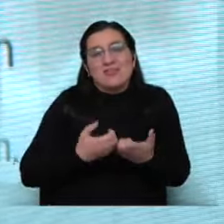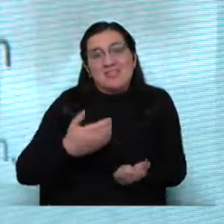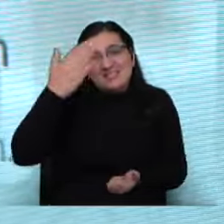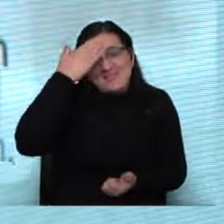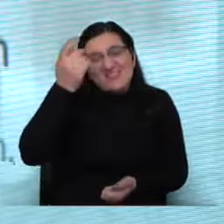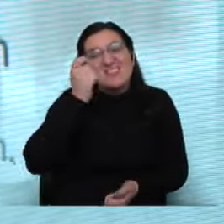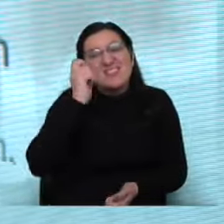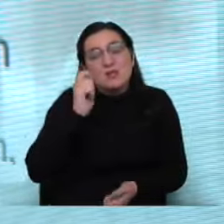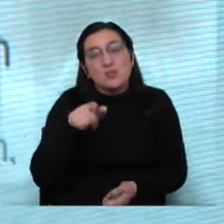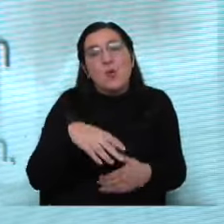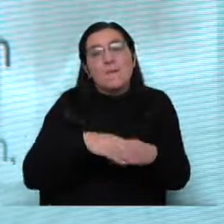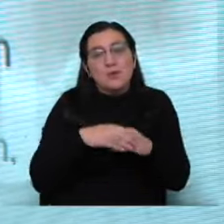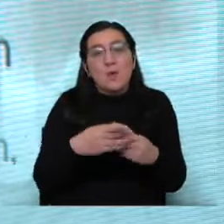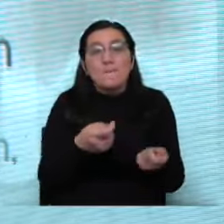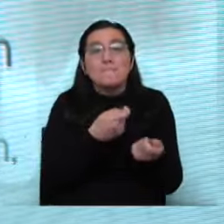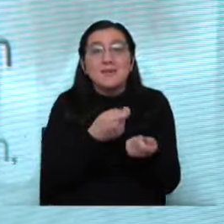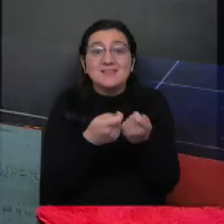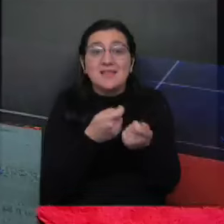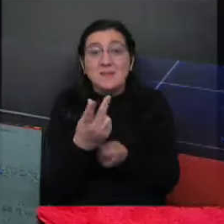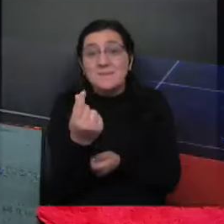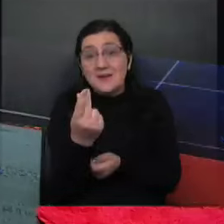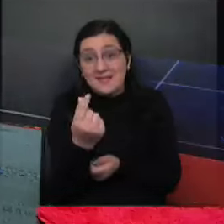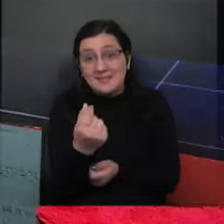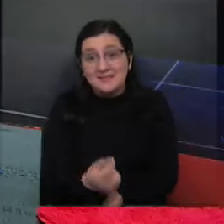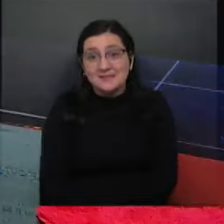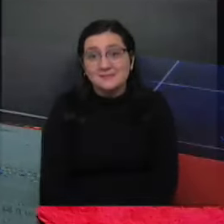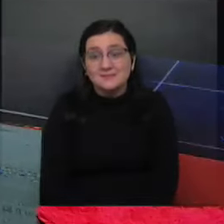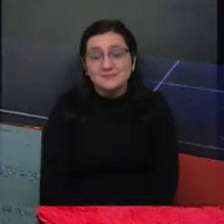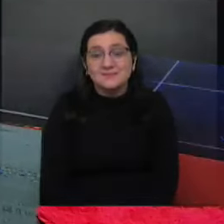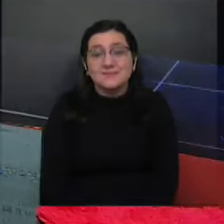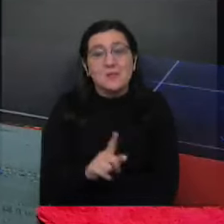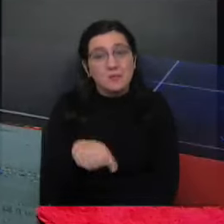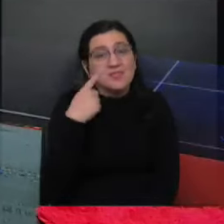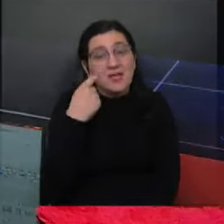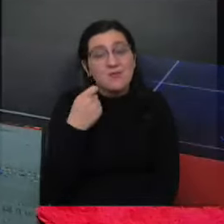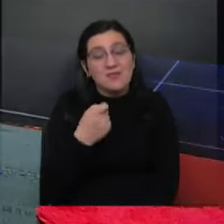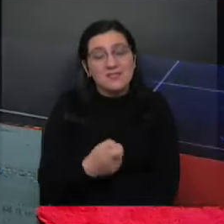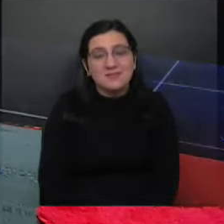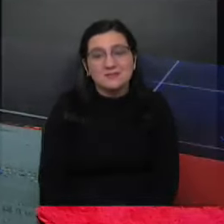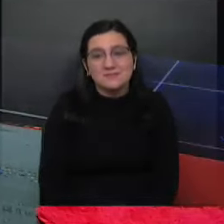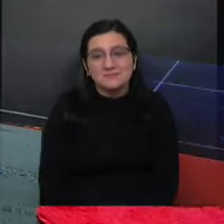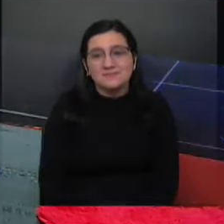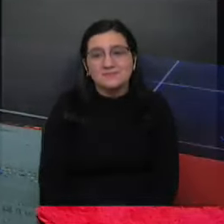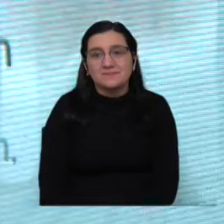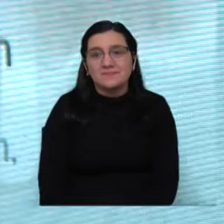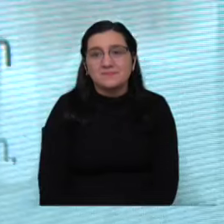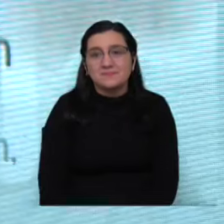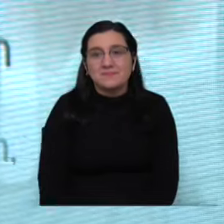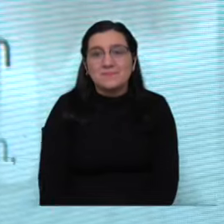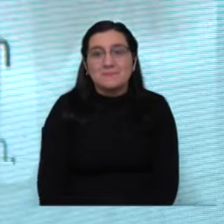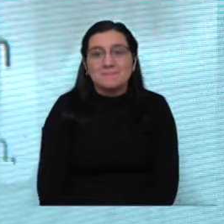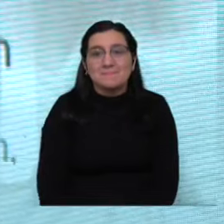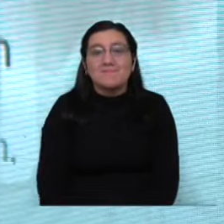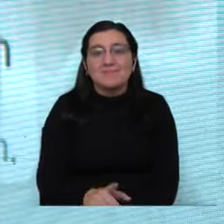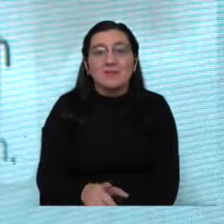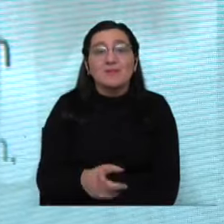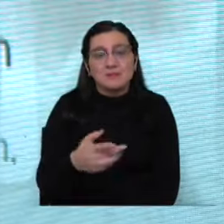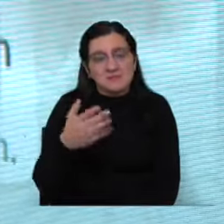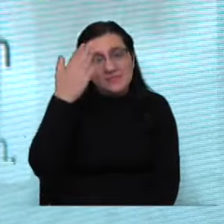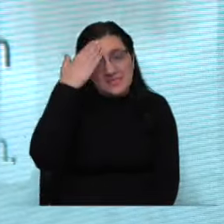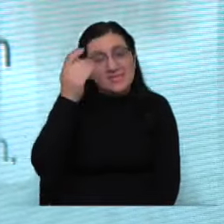es tu amigo prestale dinero y después te das cuenta que pasas a ser invisible lástima pero sea quien